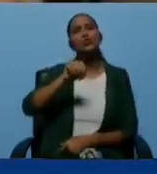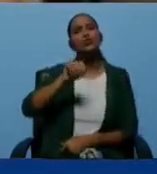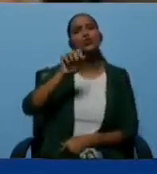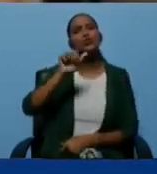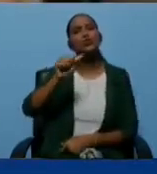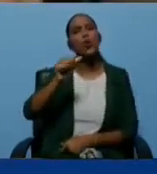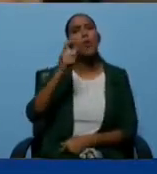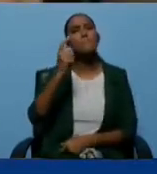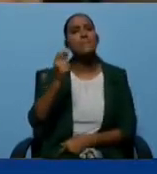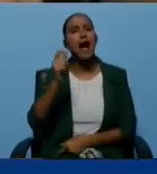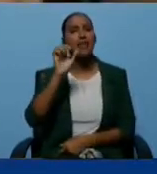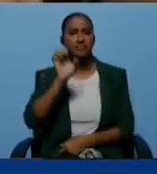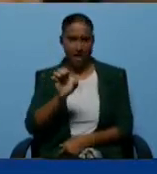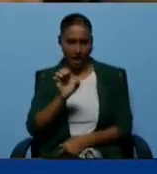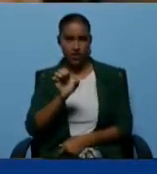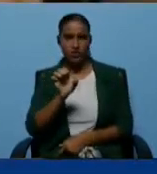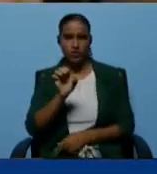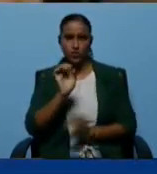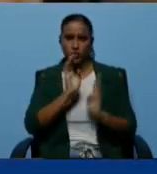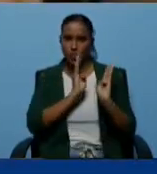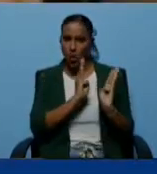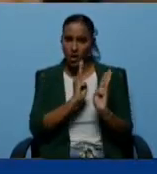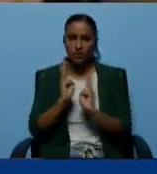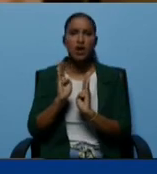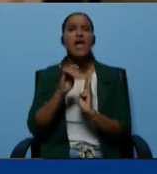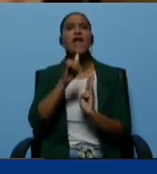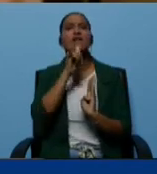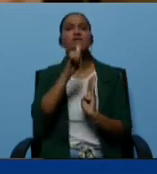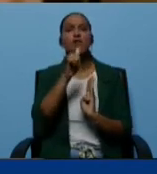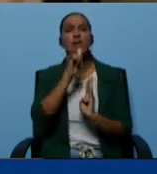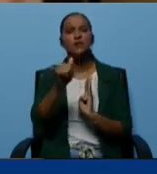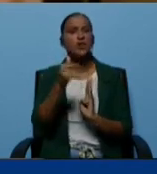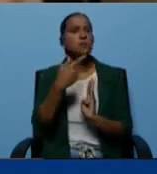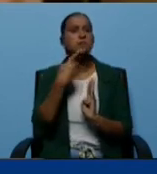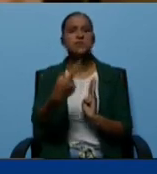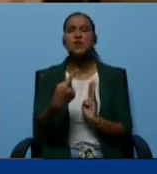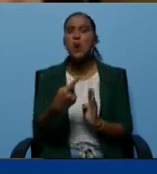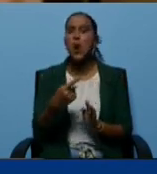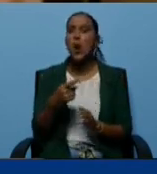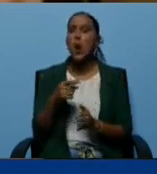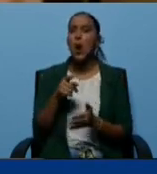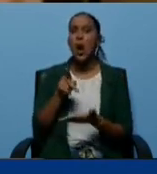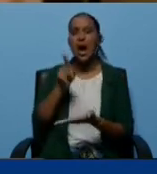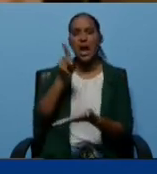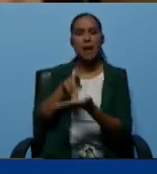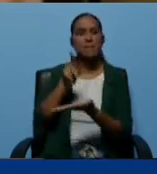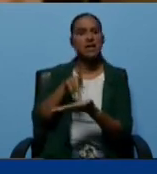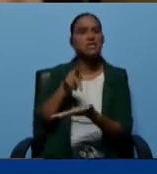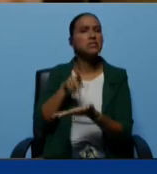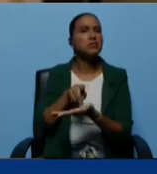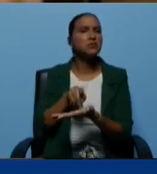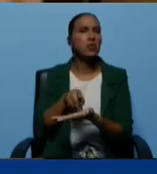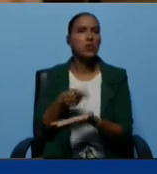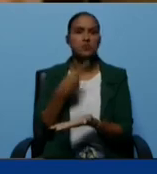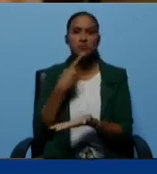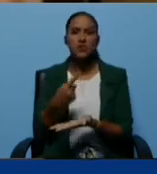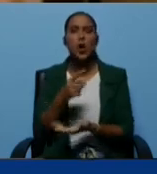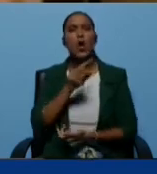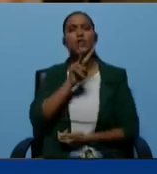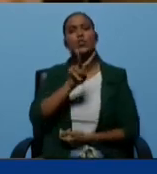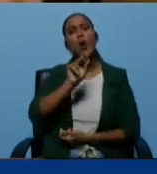las organizó, informó que la participación había sido, nadie lo vio, de